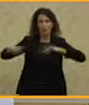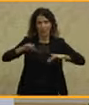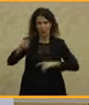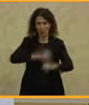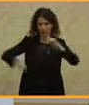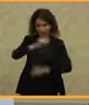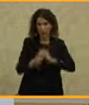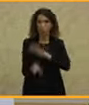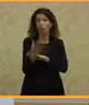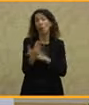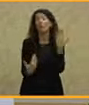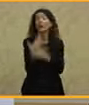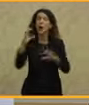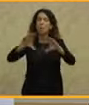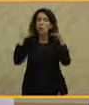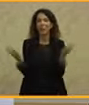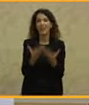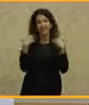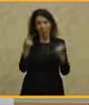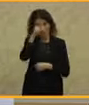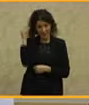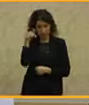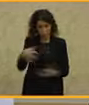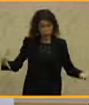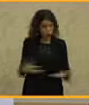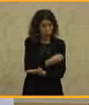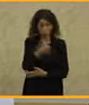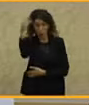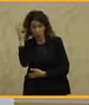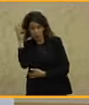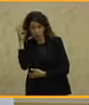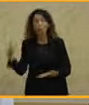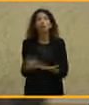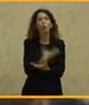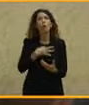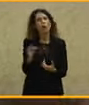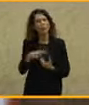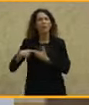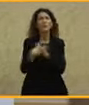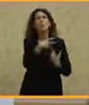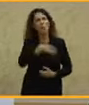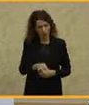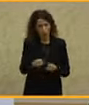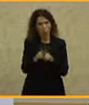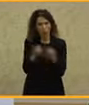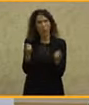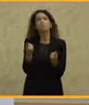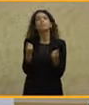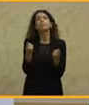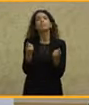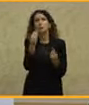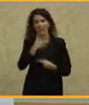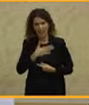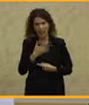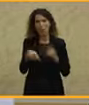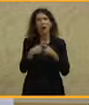asociativo con motivo del Día Mundial de la Salud Mental. Y es que todos y todas podemos ser partícipes de la promoción del bienestar